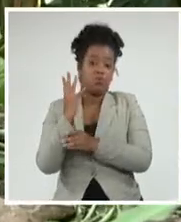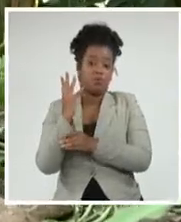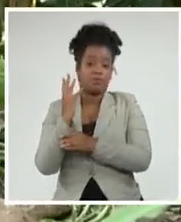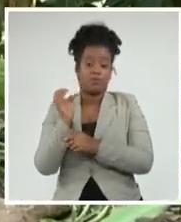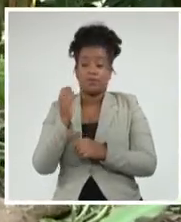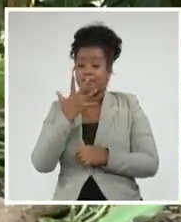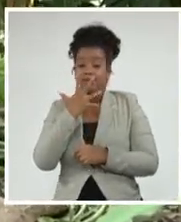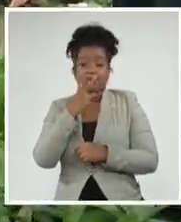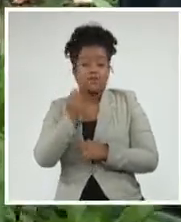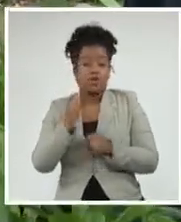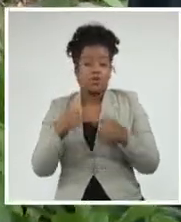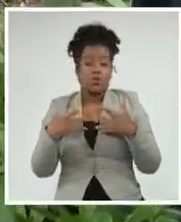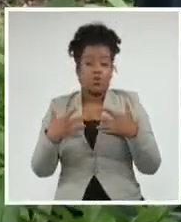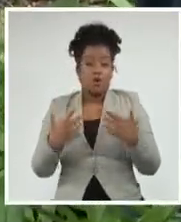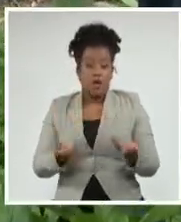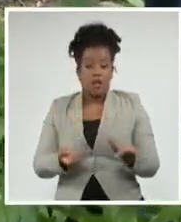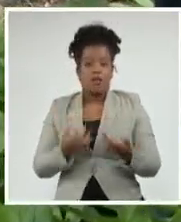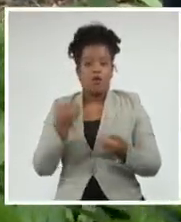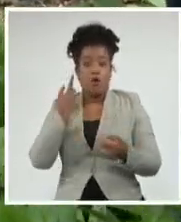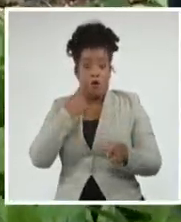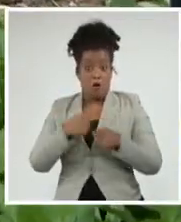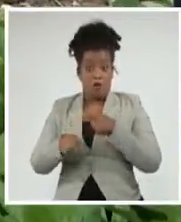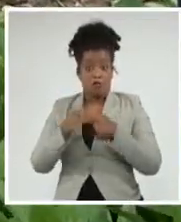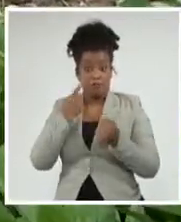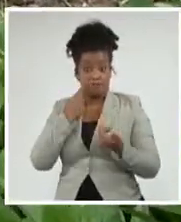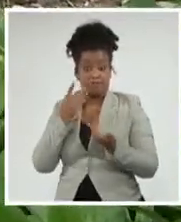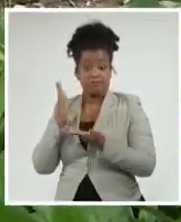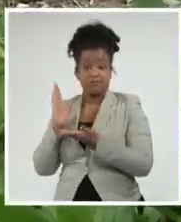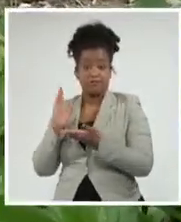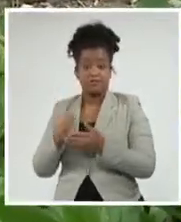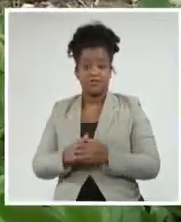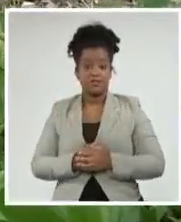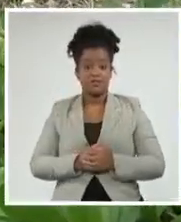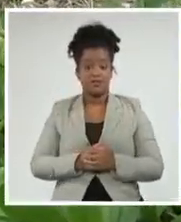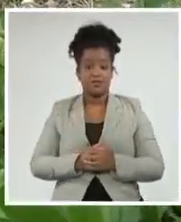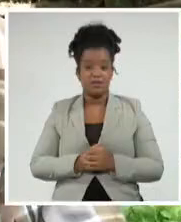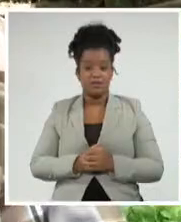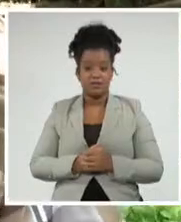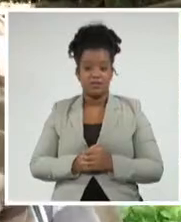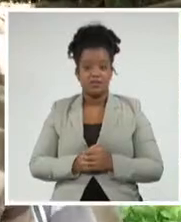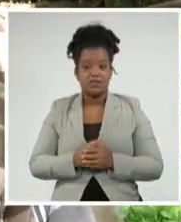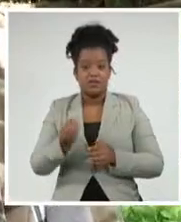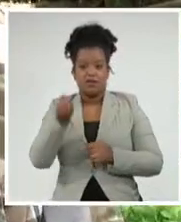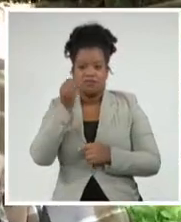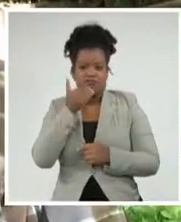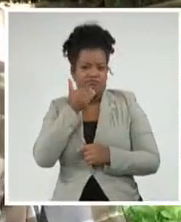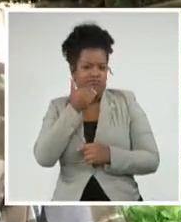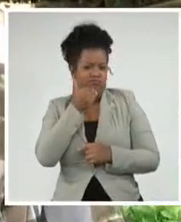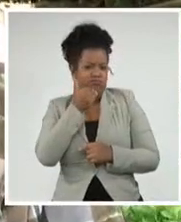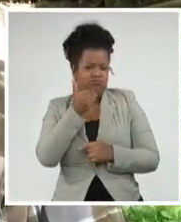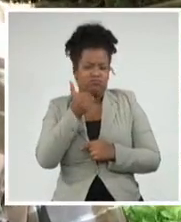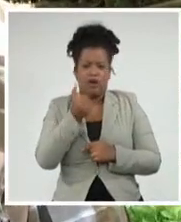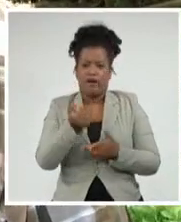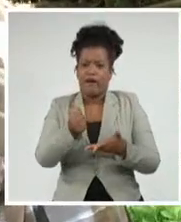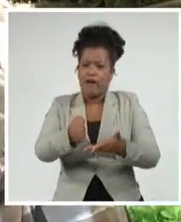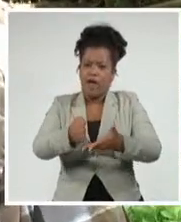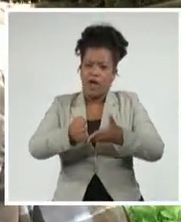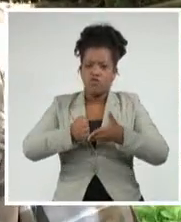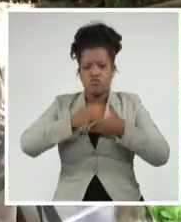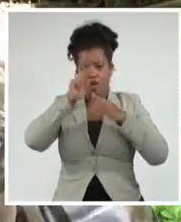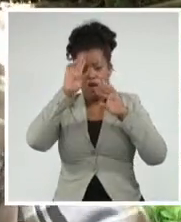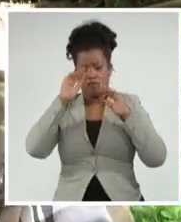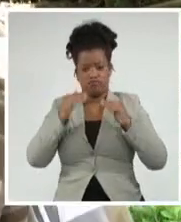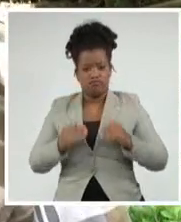preferidos es la espinaca. Tiene un valor nutritivo muy alto porque es rica en vitaminas, tanto hidrosoluble como